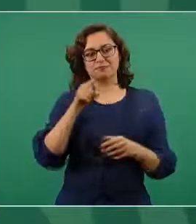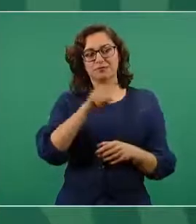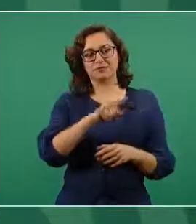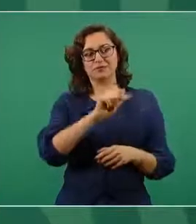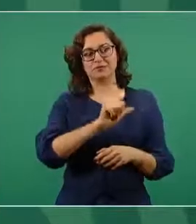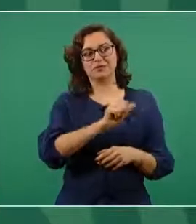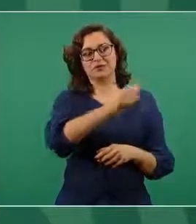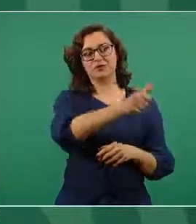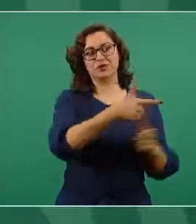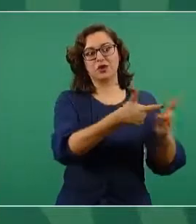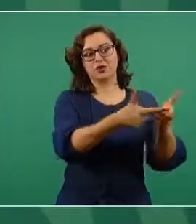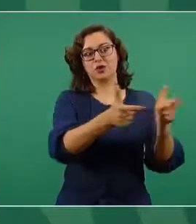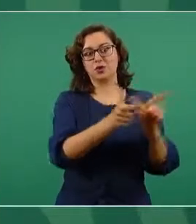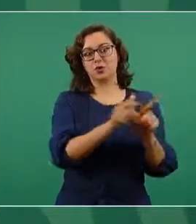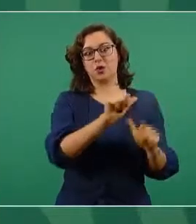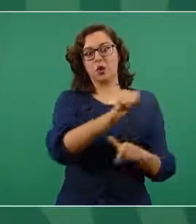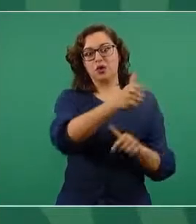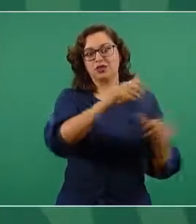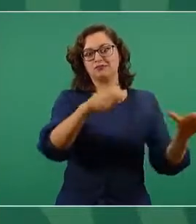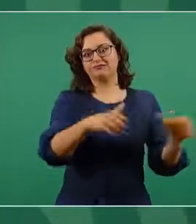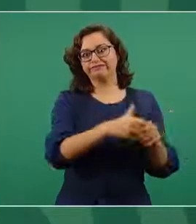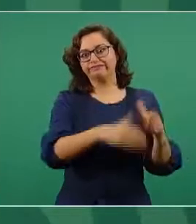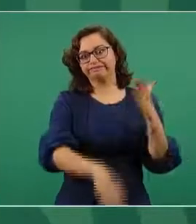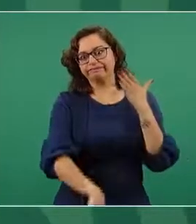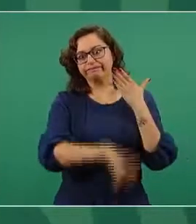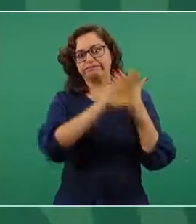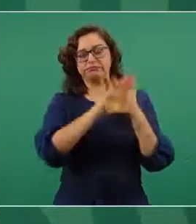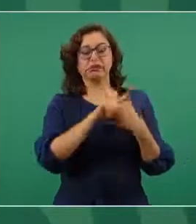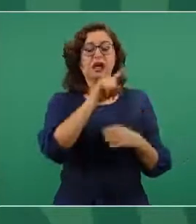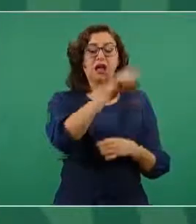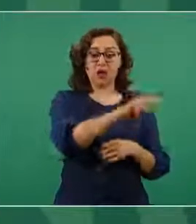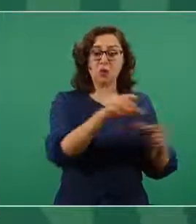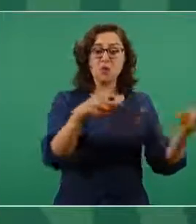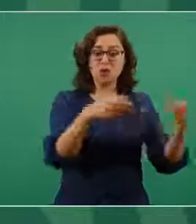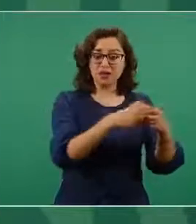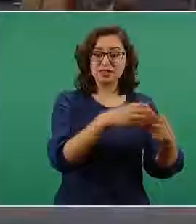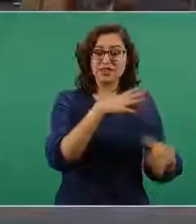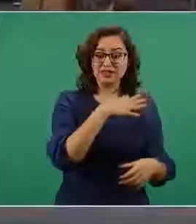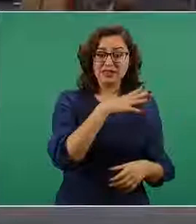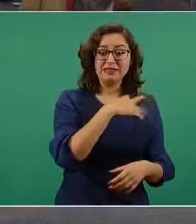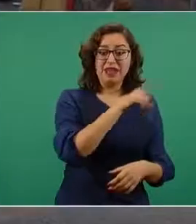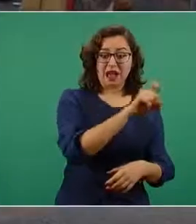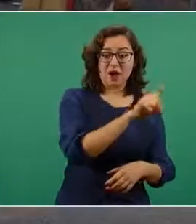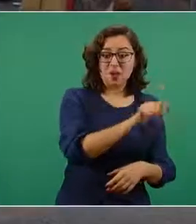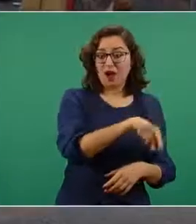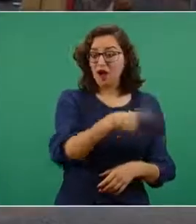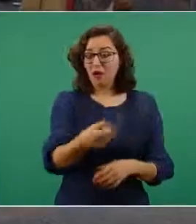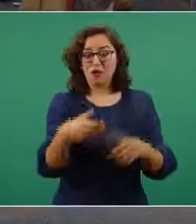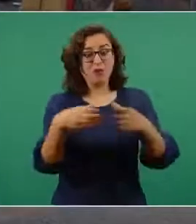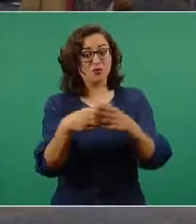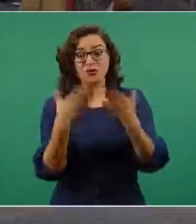del otro pueblo. Pero el otro pueblo tiene agua, sí, y el otro no. Pero